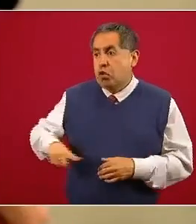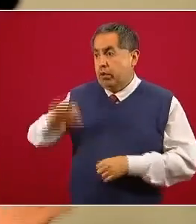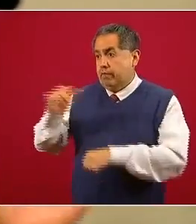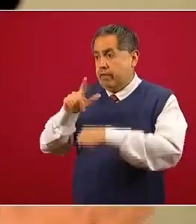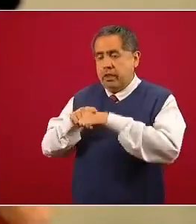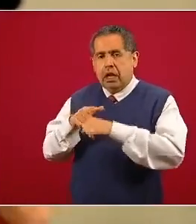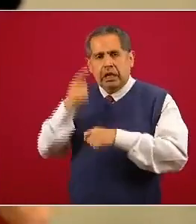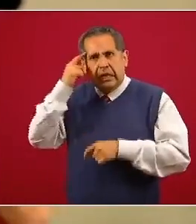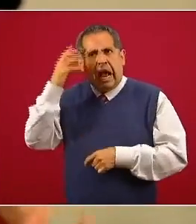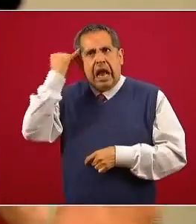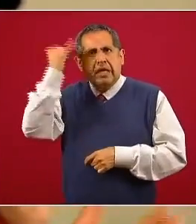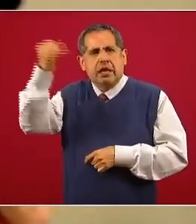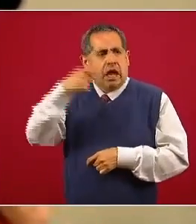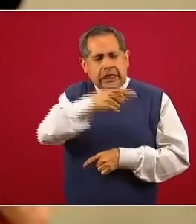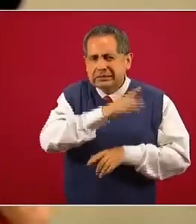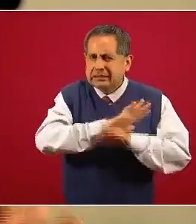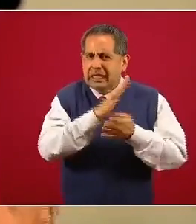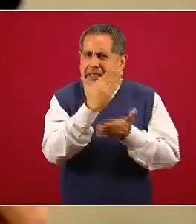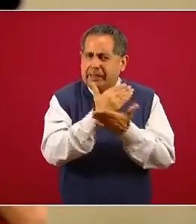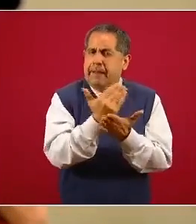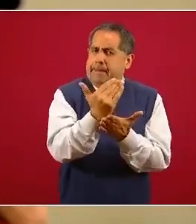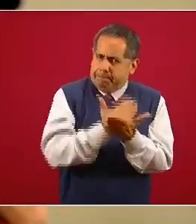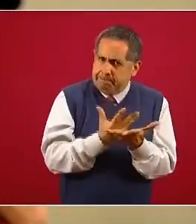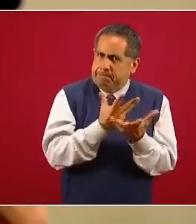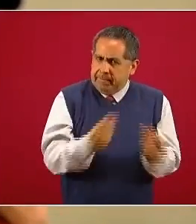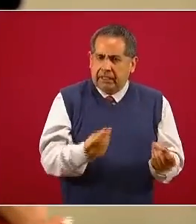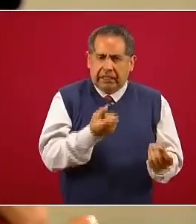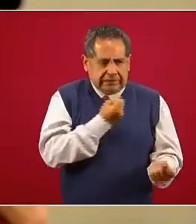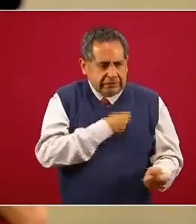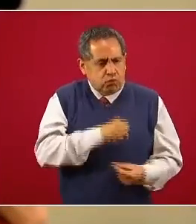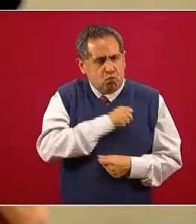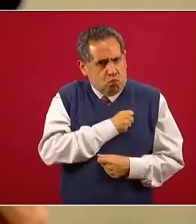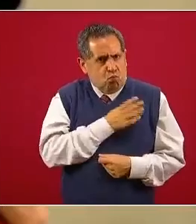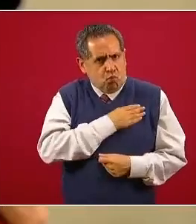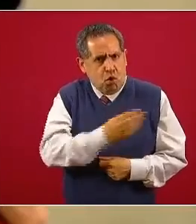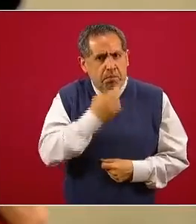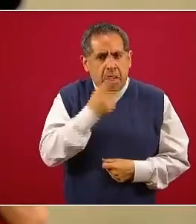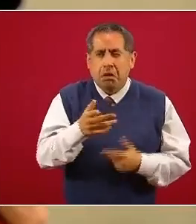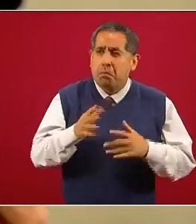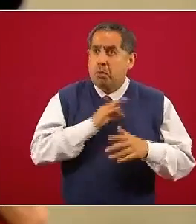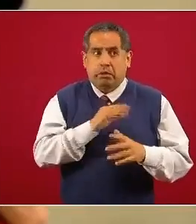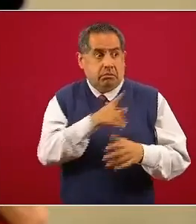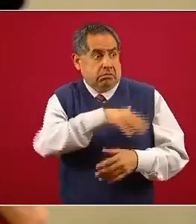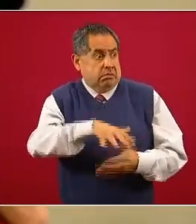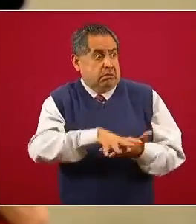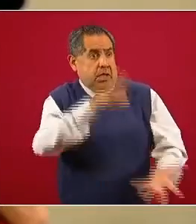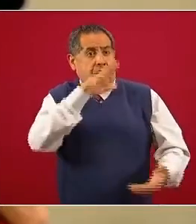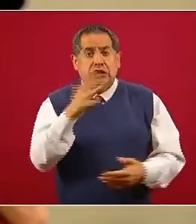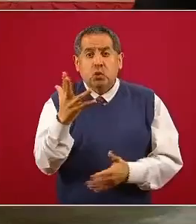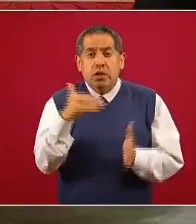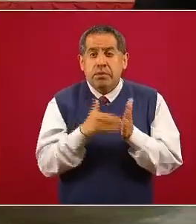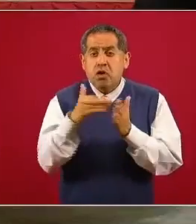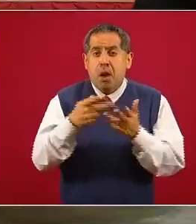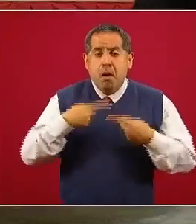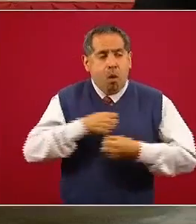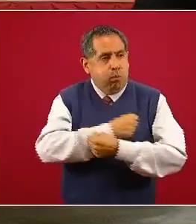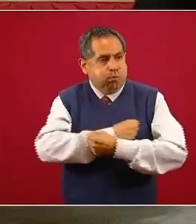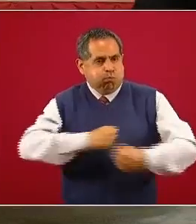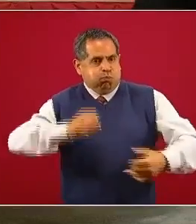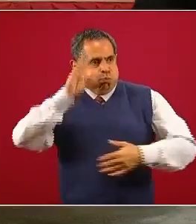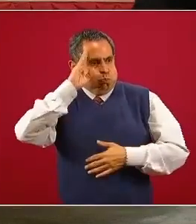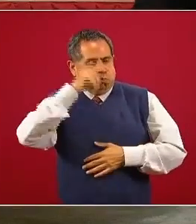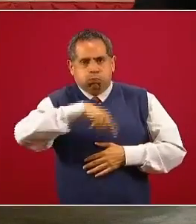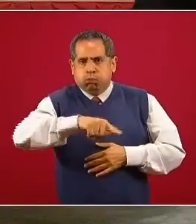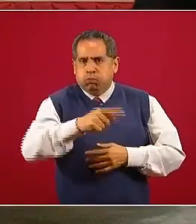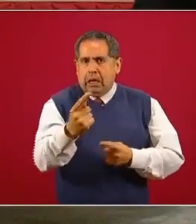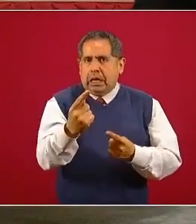para combatir de raíz ese mal que aqueja a 30 o 50 millones de mexicanos obesos? Muchas gracias